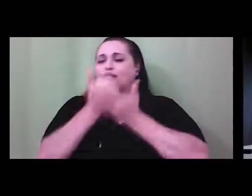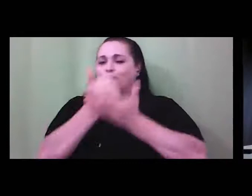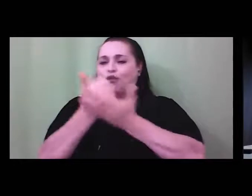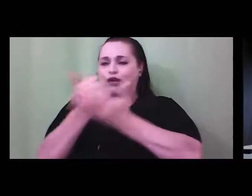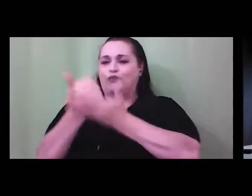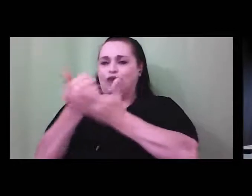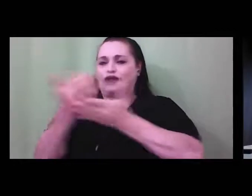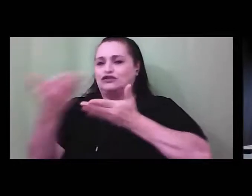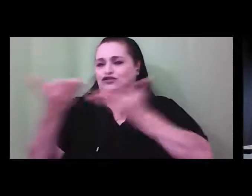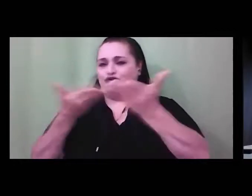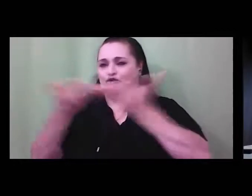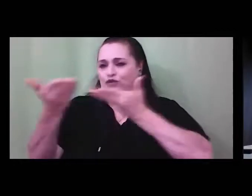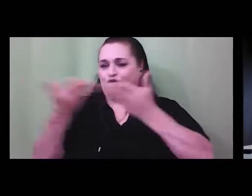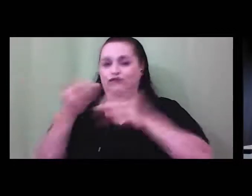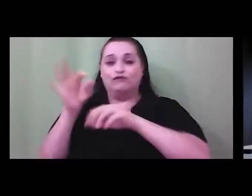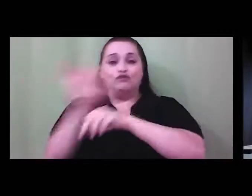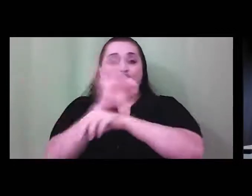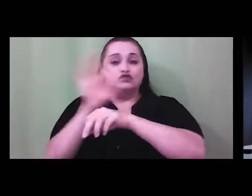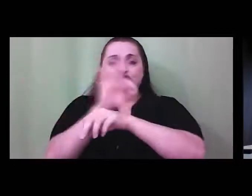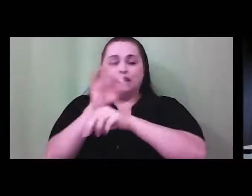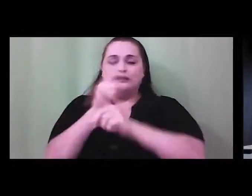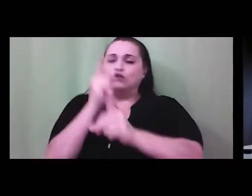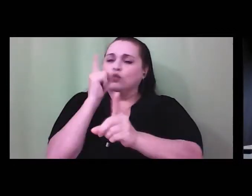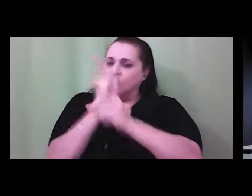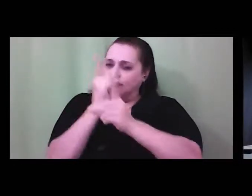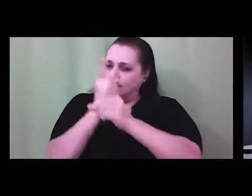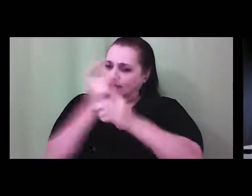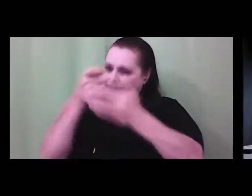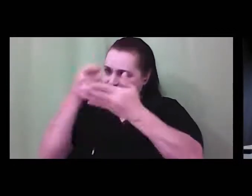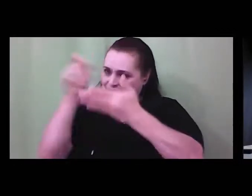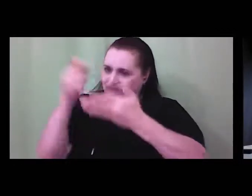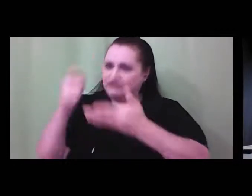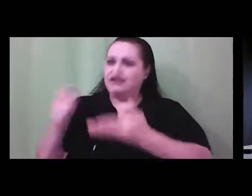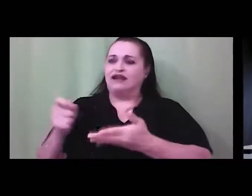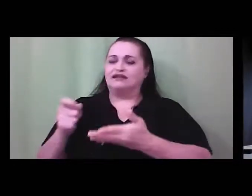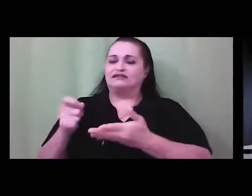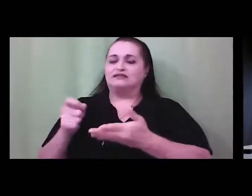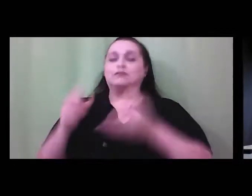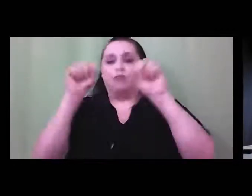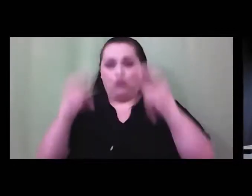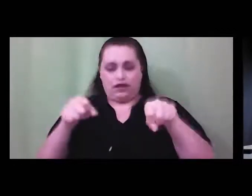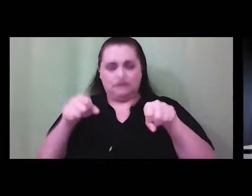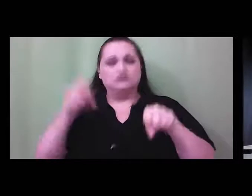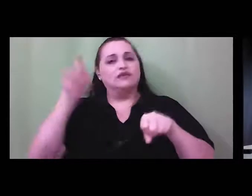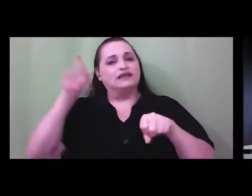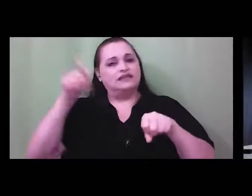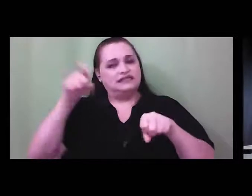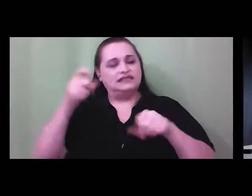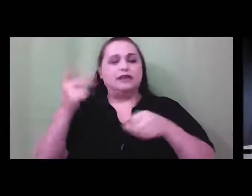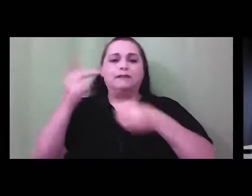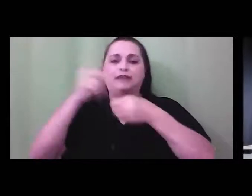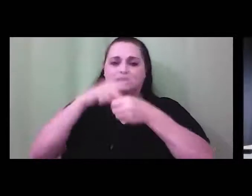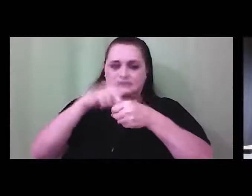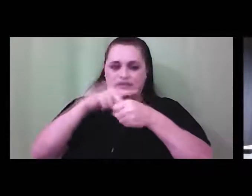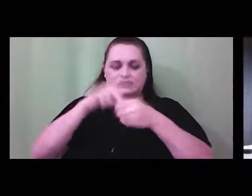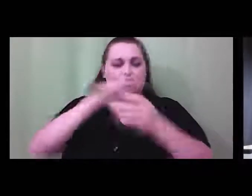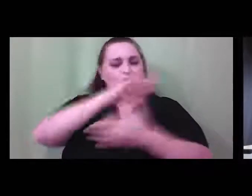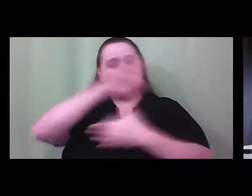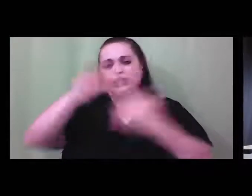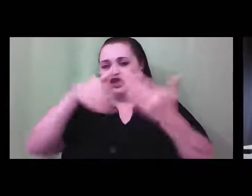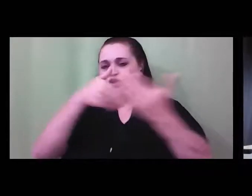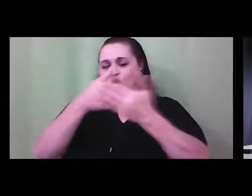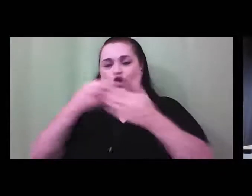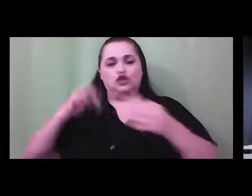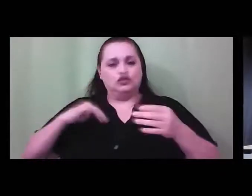Un funcionamiento eficaz, por tanto, requiere la participación de todos los miembros